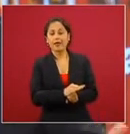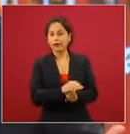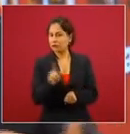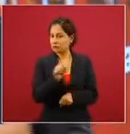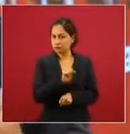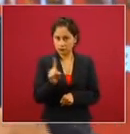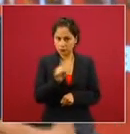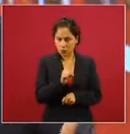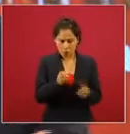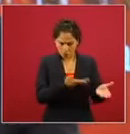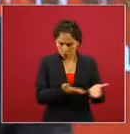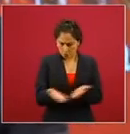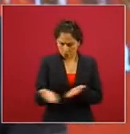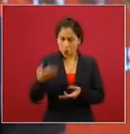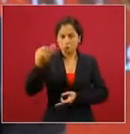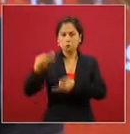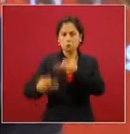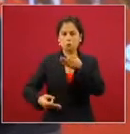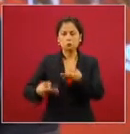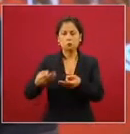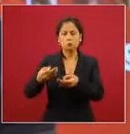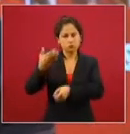y empezando por nosotros